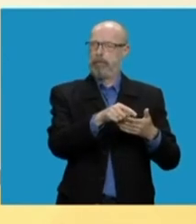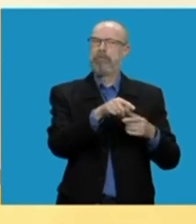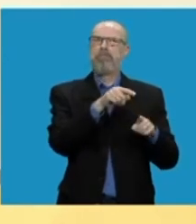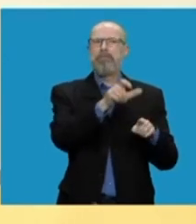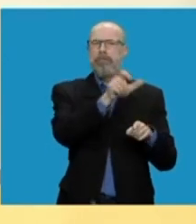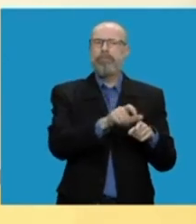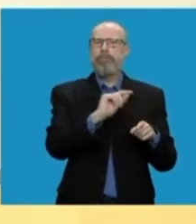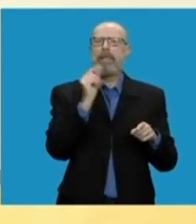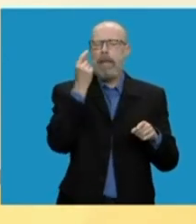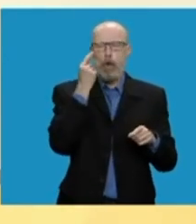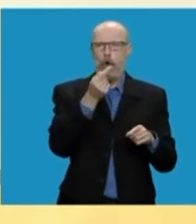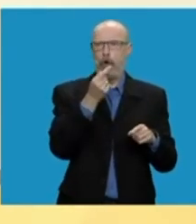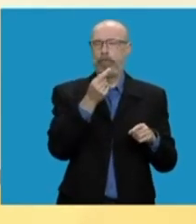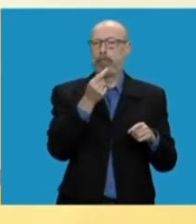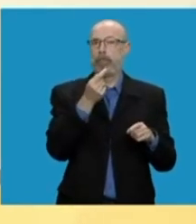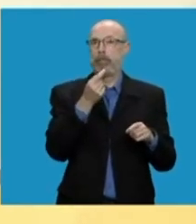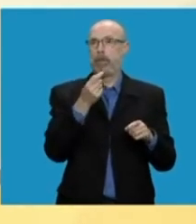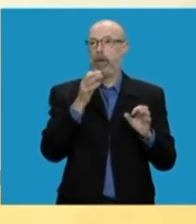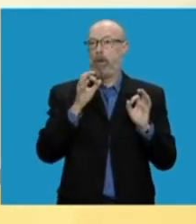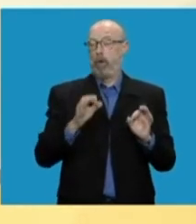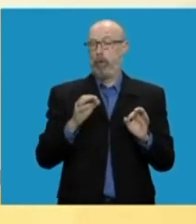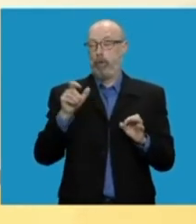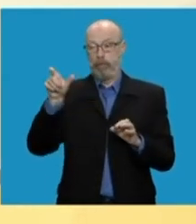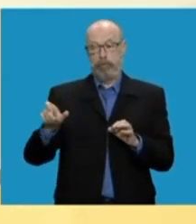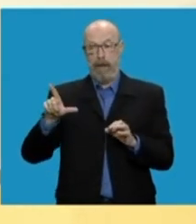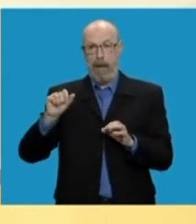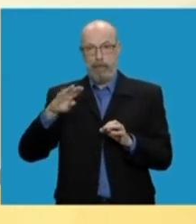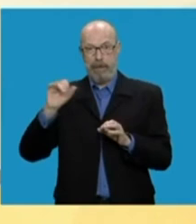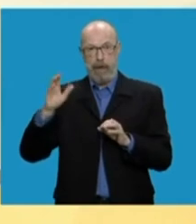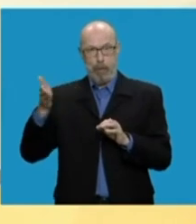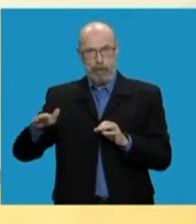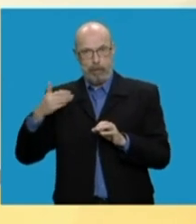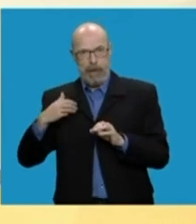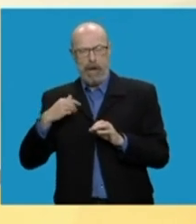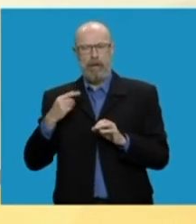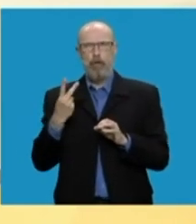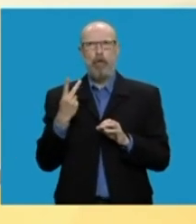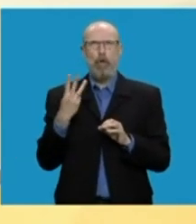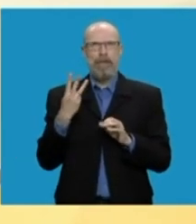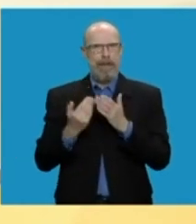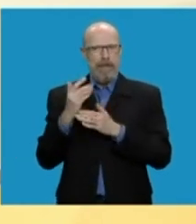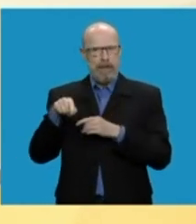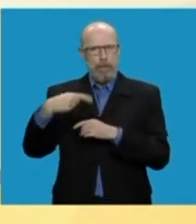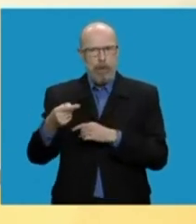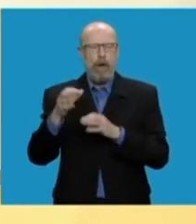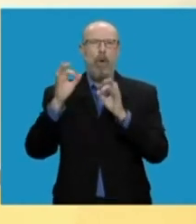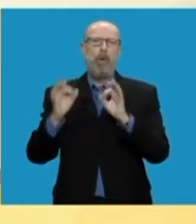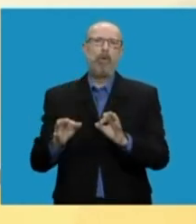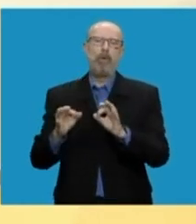mi padre, bueno, había muerto Lapice en ese momento, y a los dos o tres días se celebraba el gran